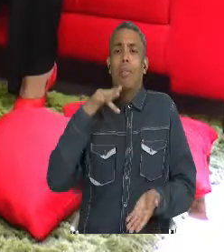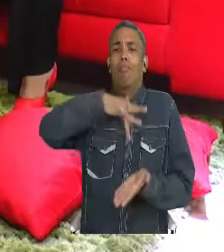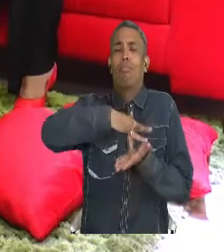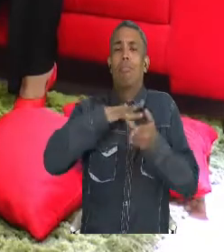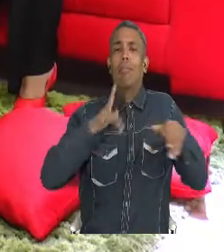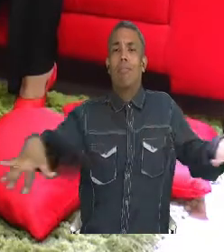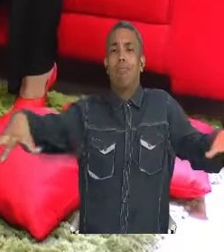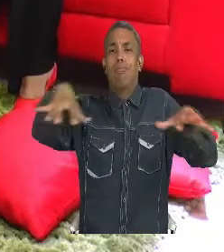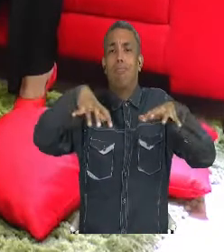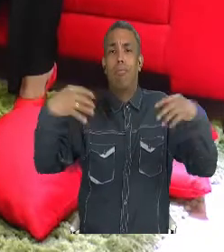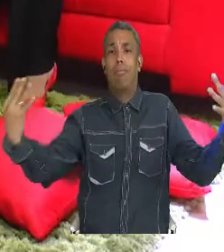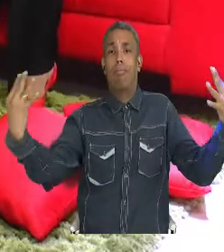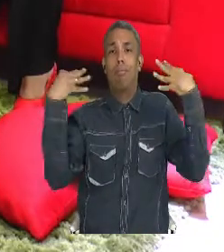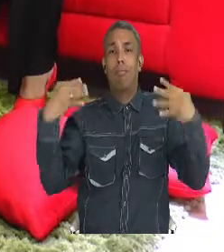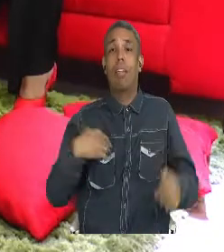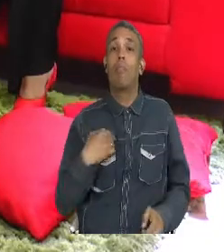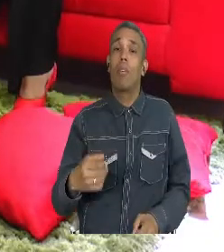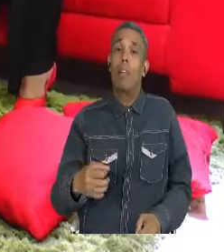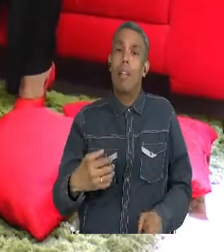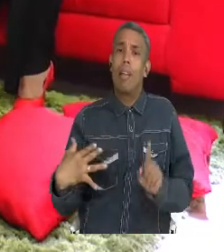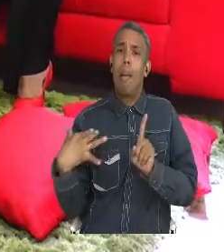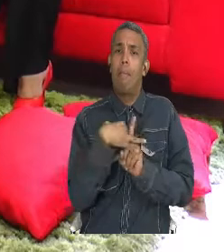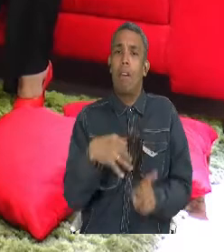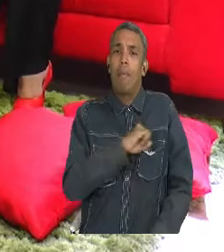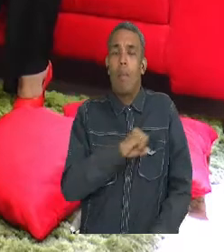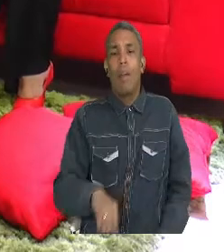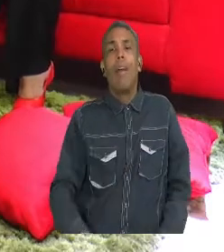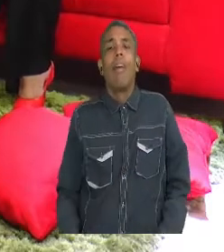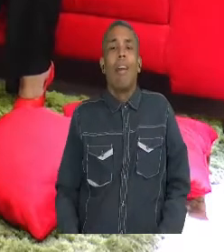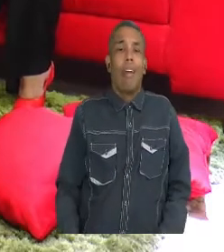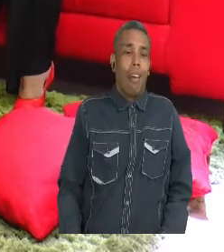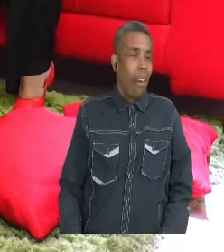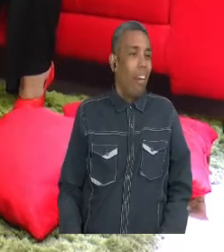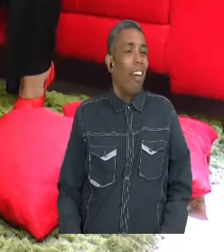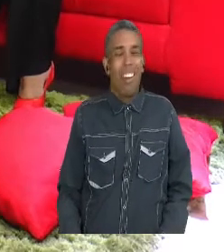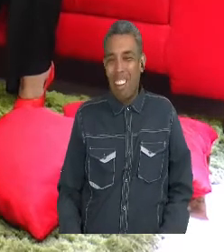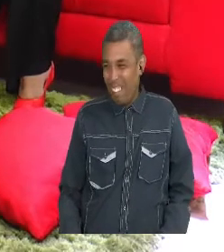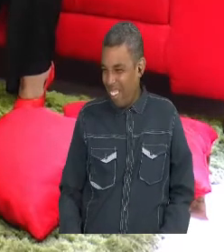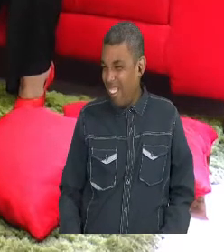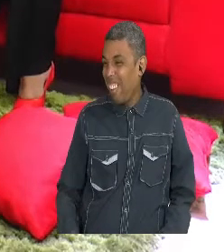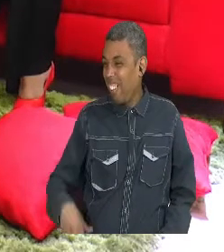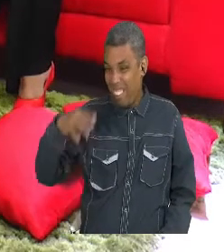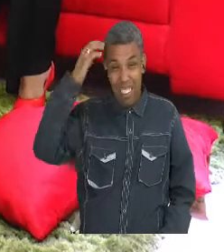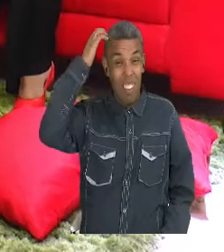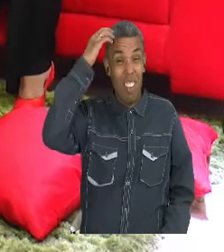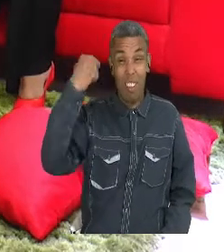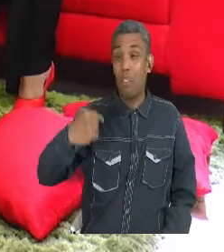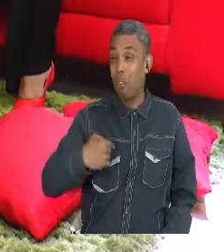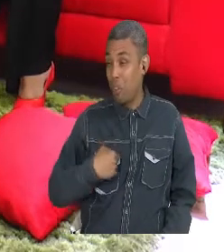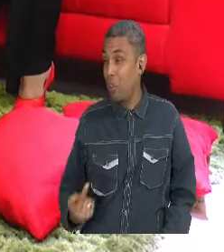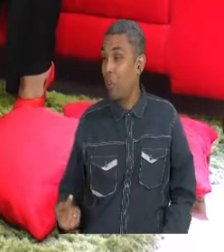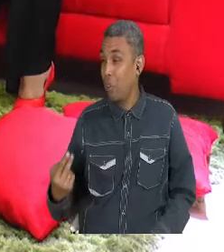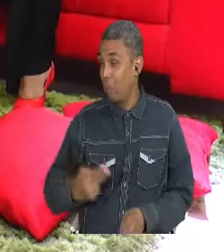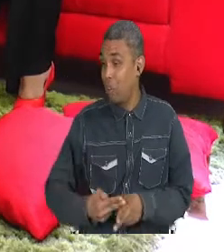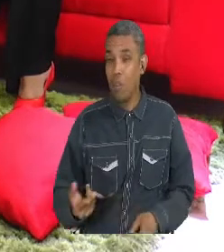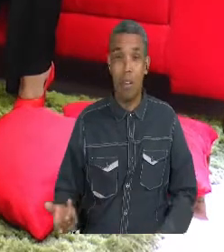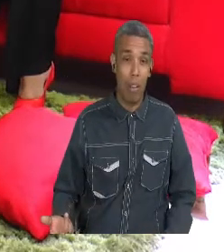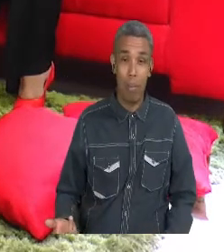de comunicación y de seguridad también, porque es que los chicos a veces se sienten demasiado señalados y juzgados, y el plan